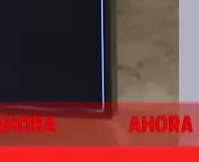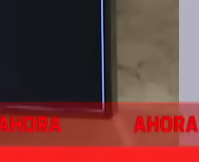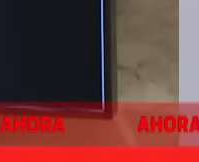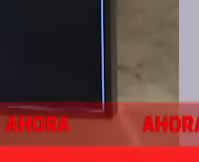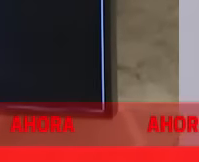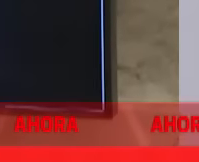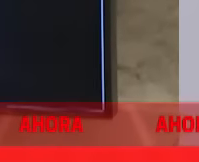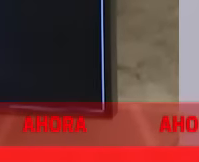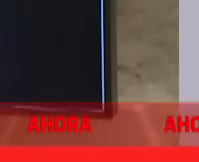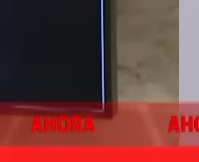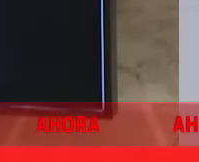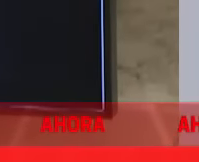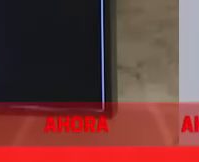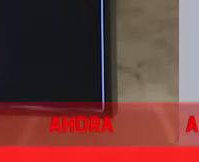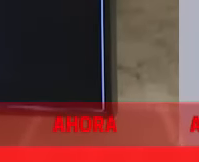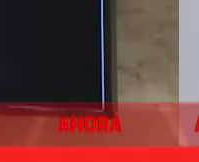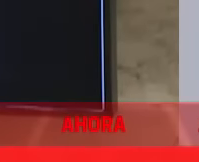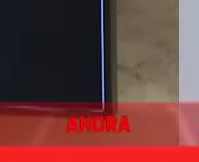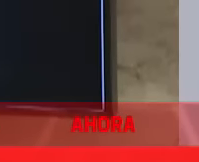Y Di Tullio.